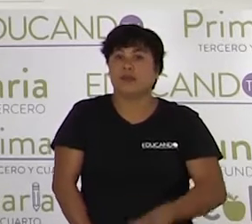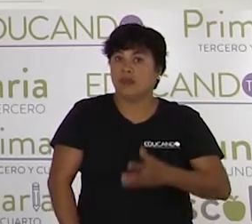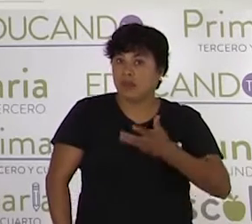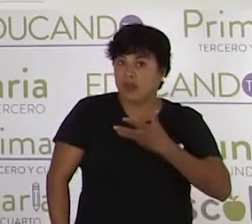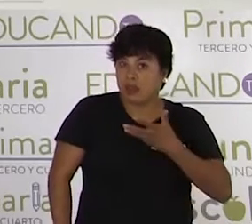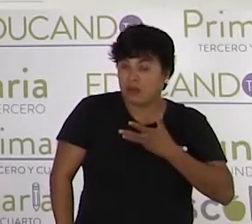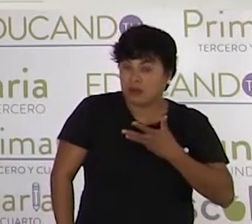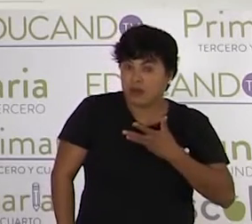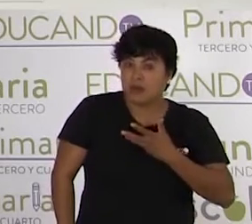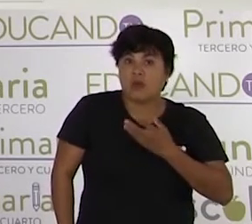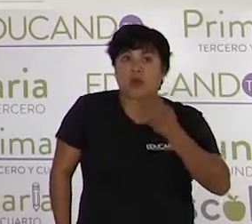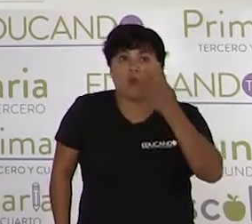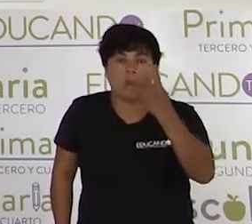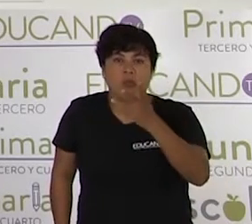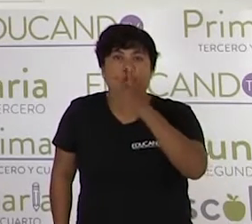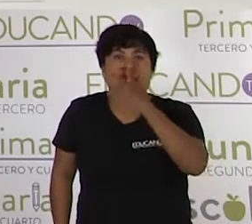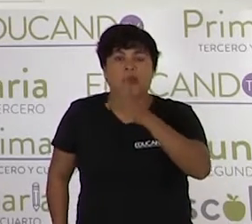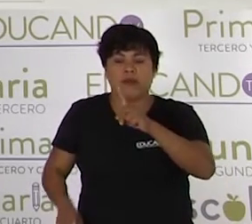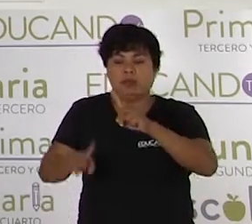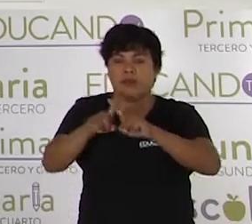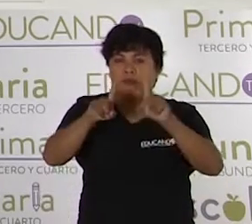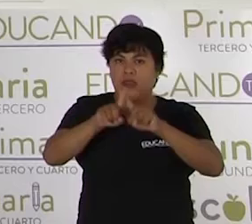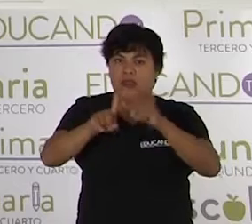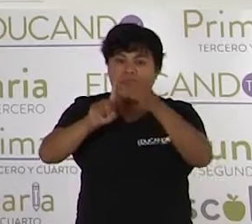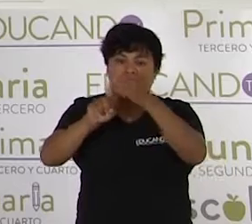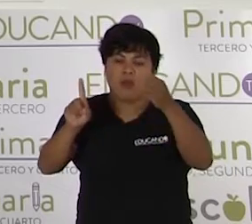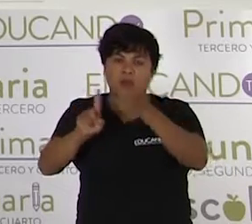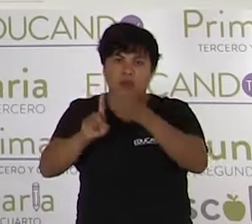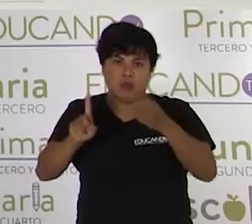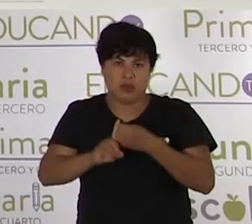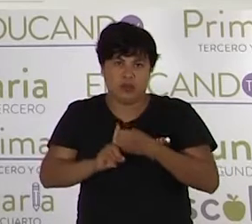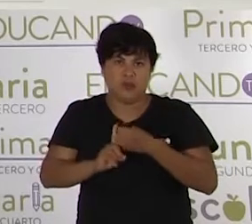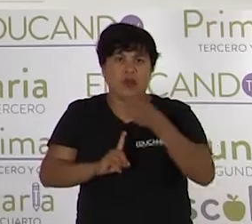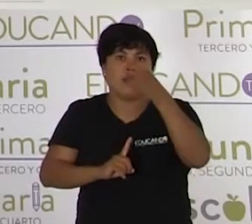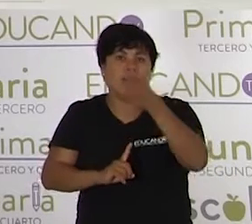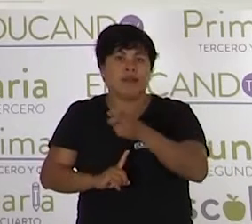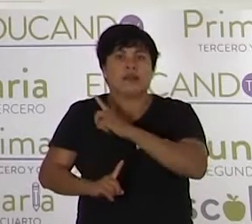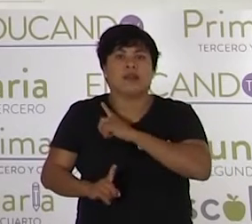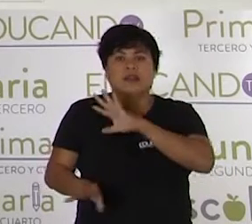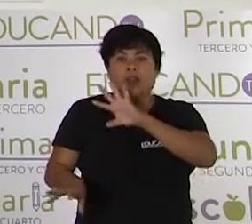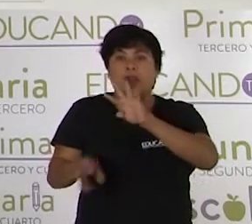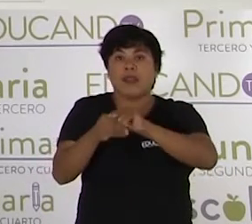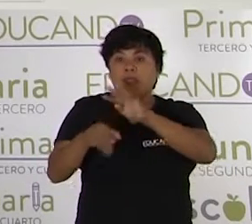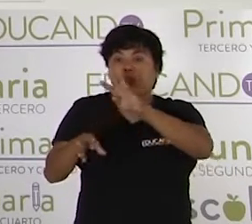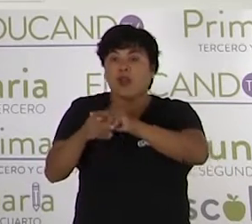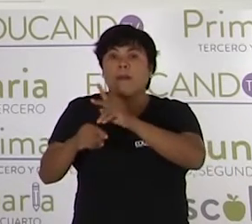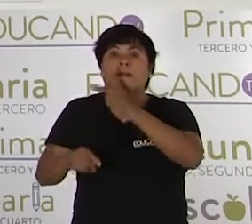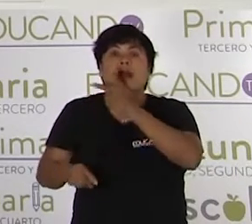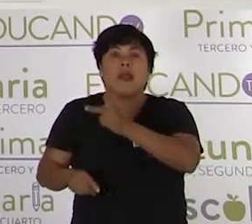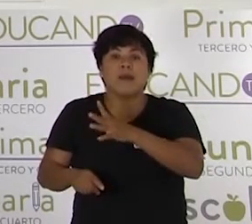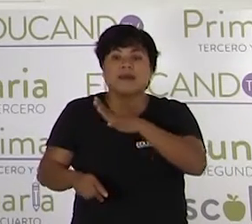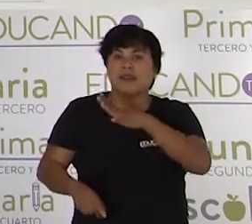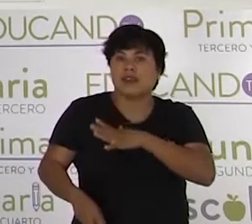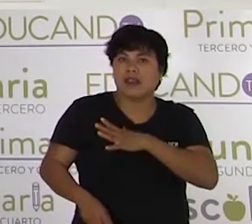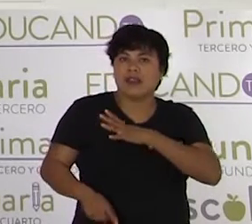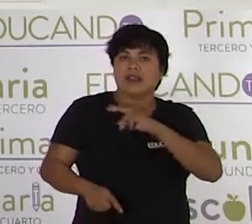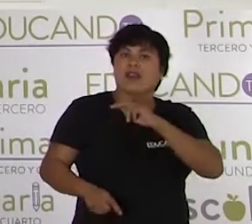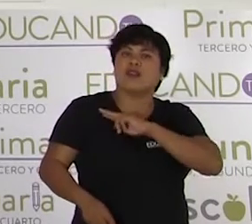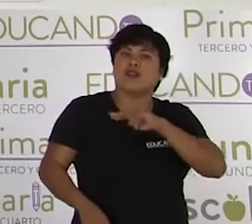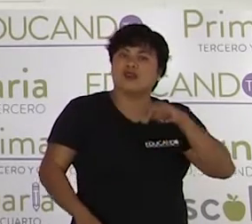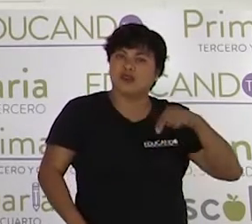Tenemos cuatro oraciones, las cuales hemos completado con palabras que estuvieron en